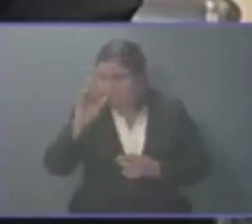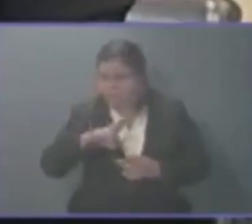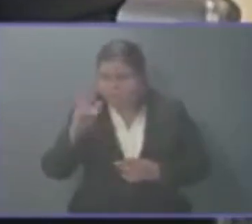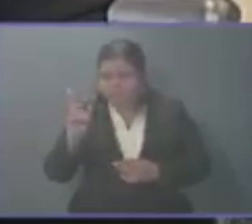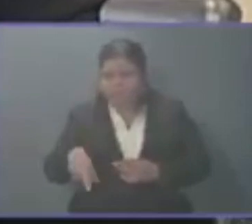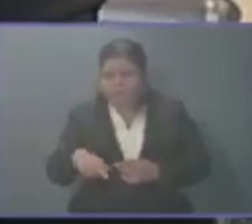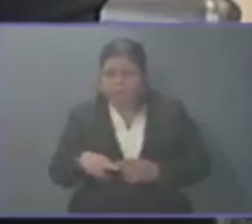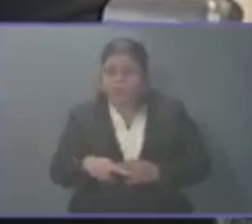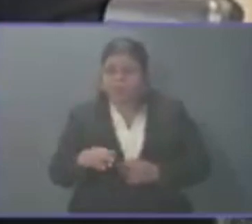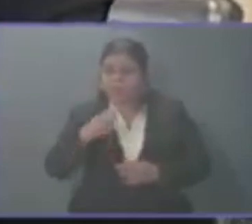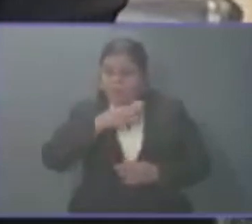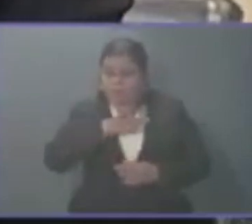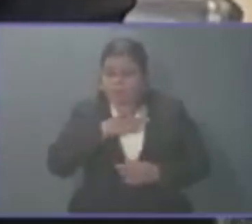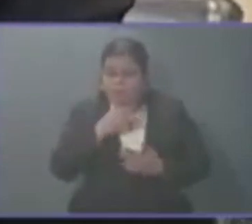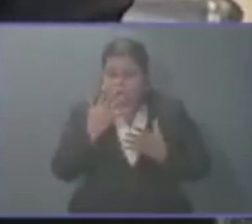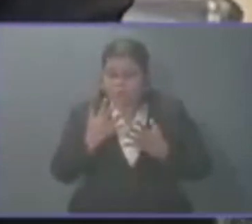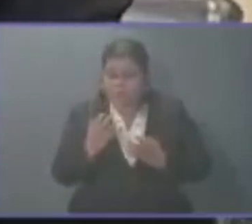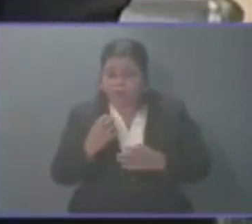Y